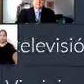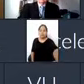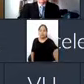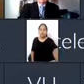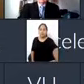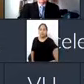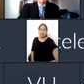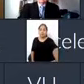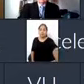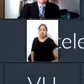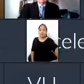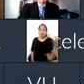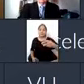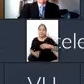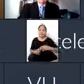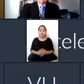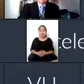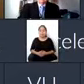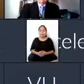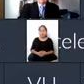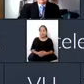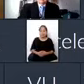Muy bien, vamos a dar inicio entonces, ¿sí?